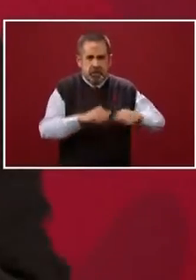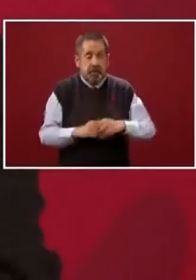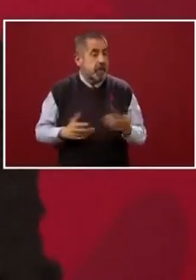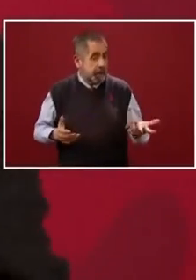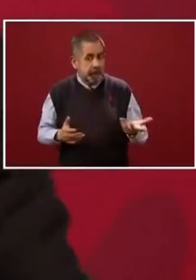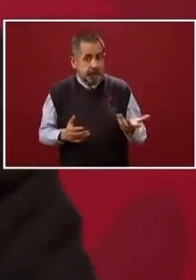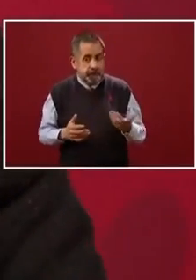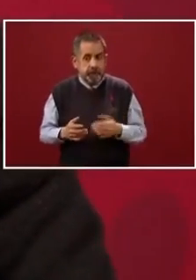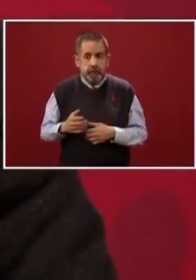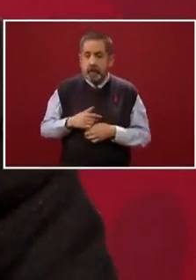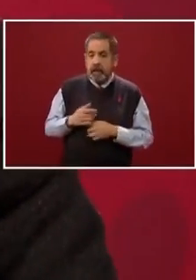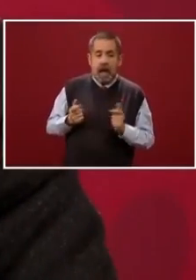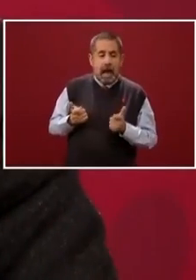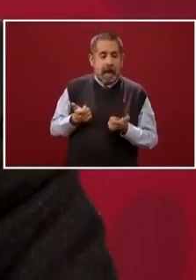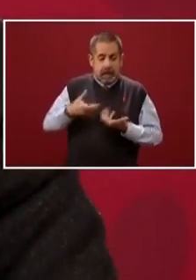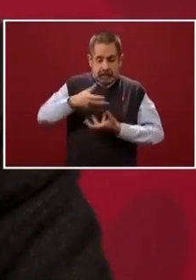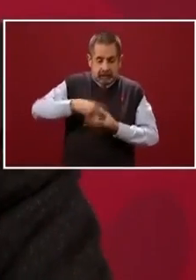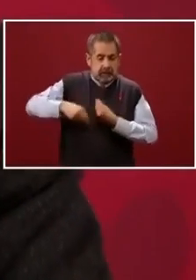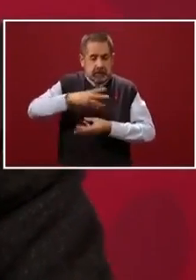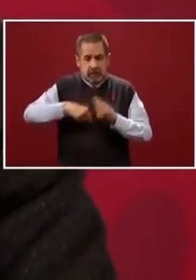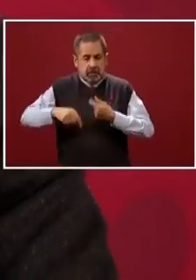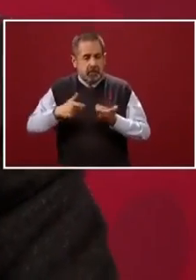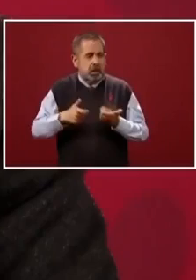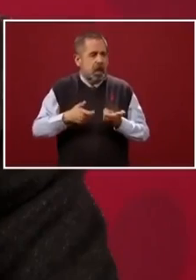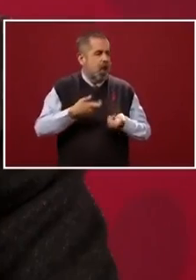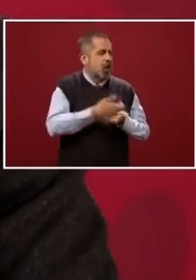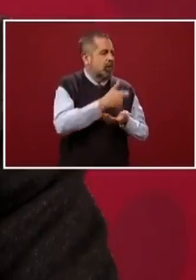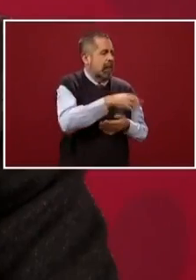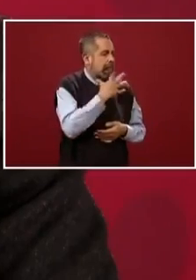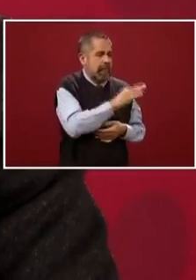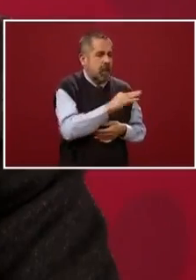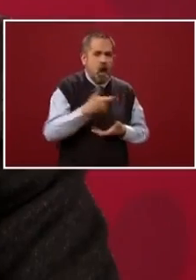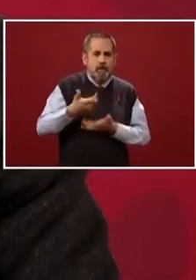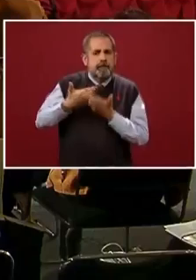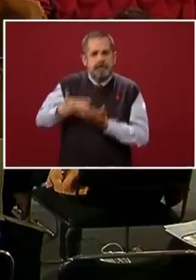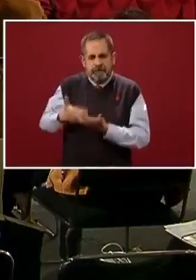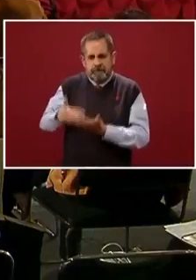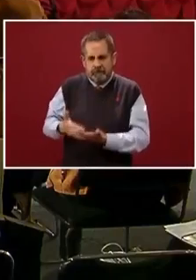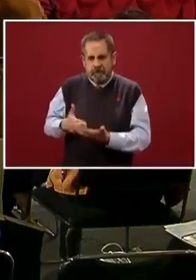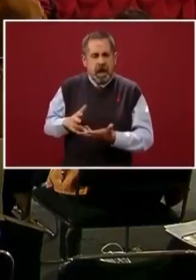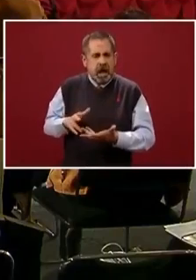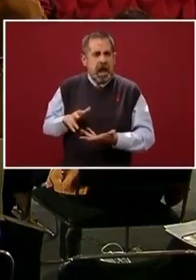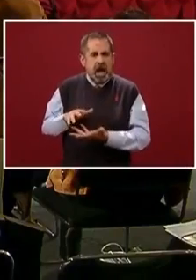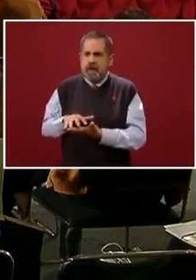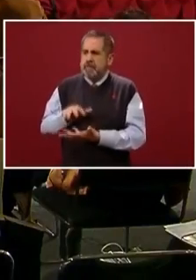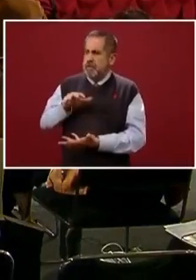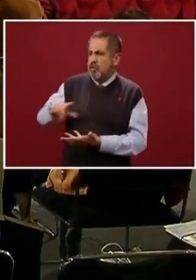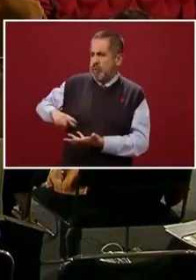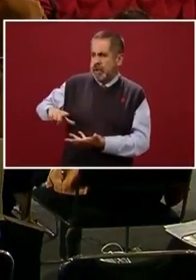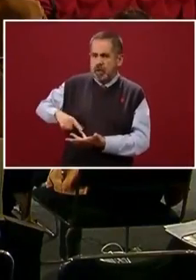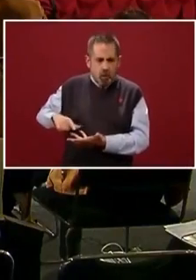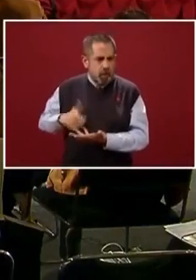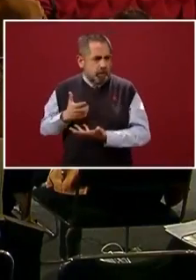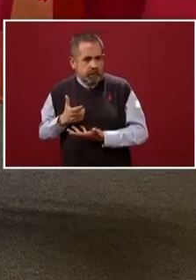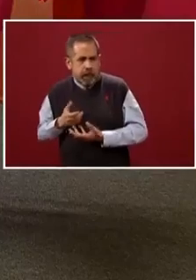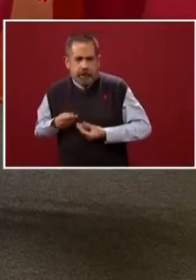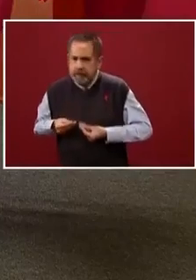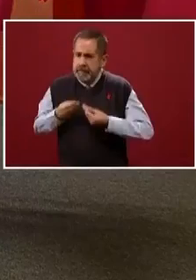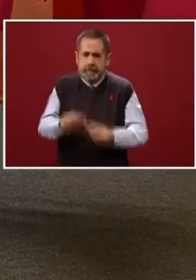economías con reducciones de gasto superfluo que hay todavía en algunas partes del gobierno y